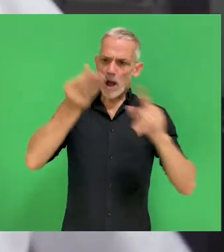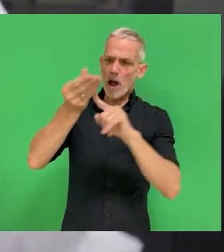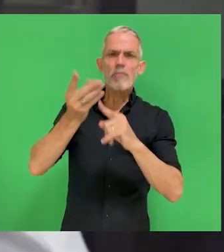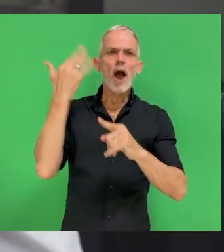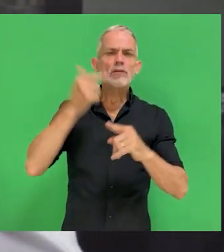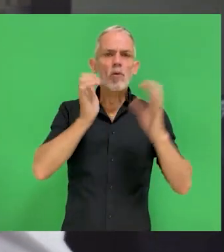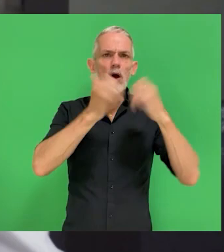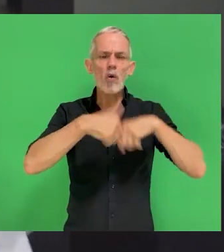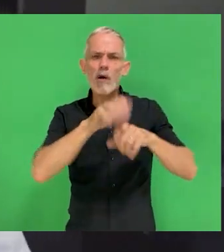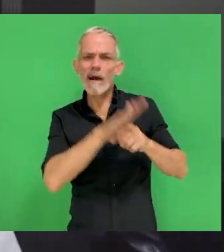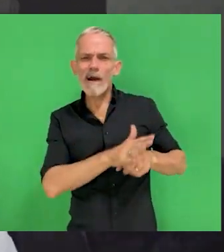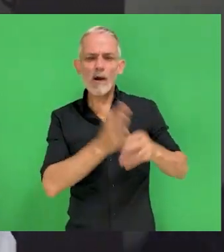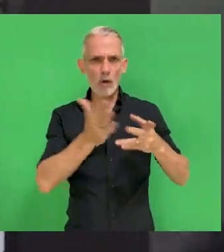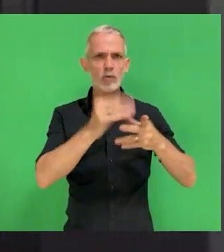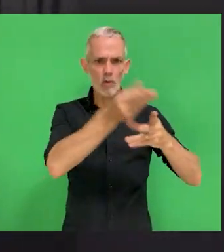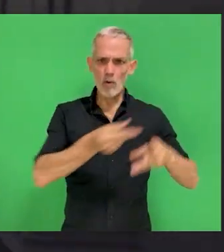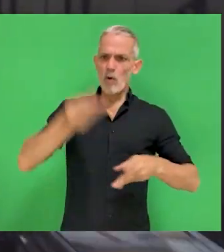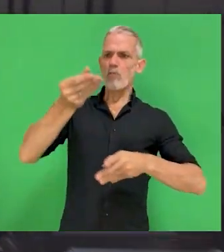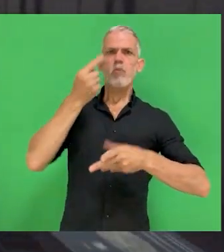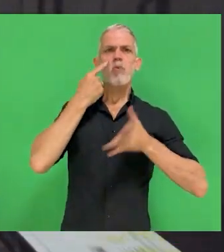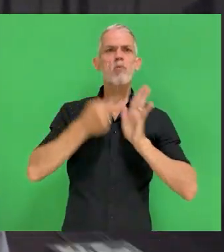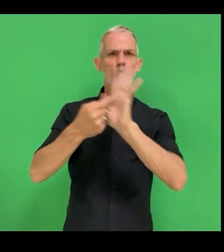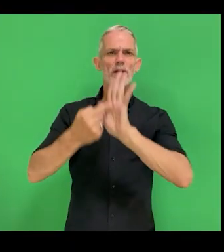estuvo deliberadamente oculto.